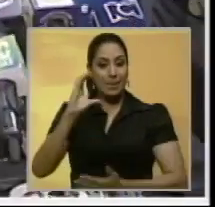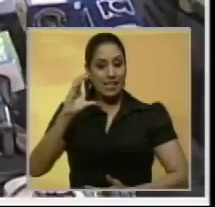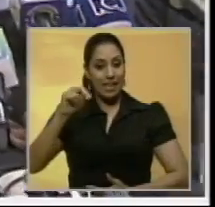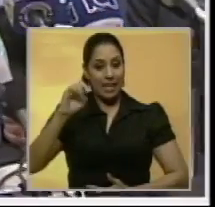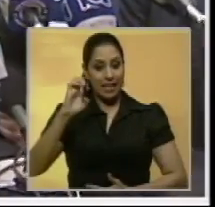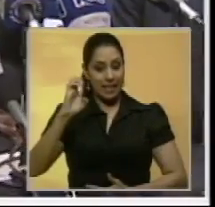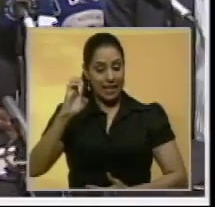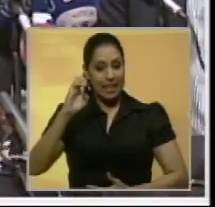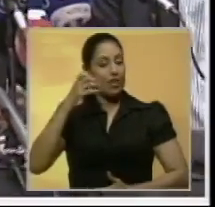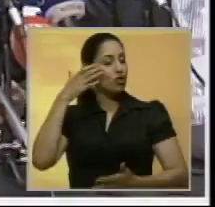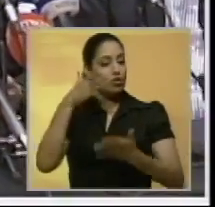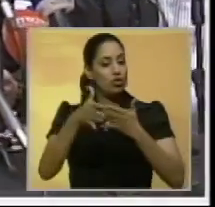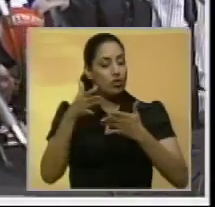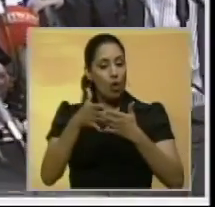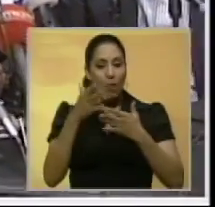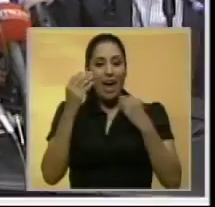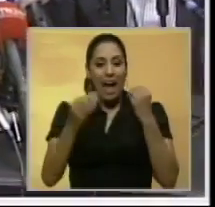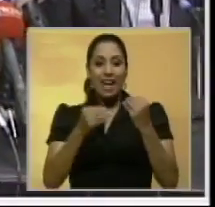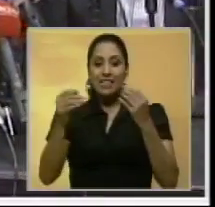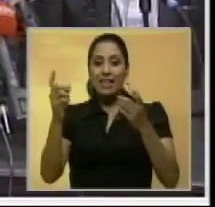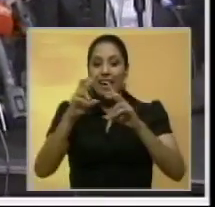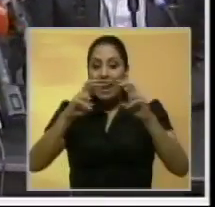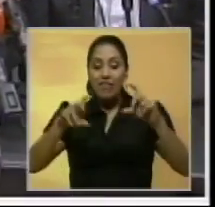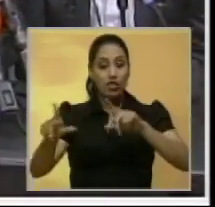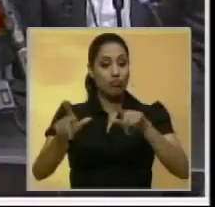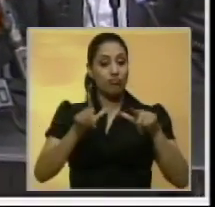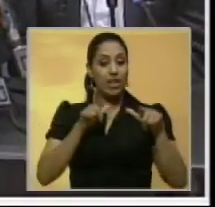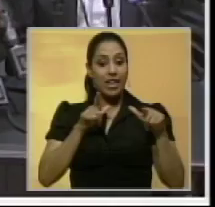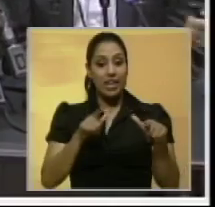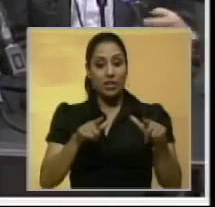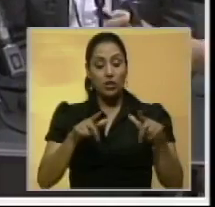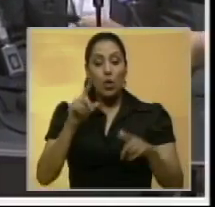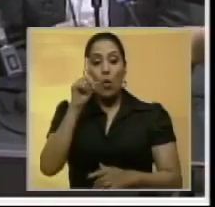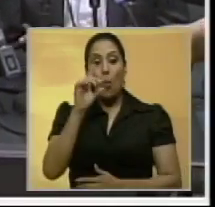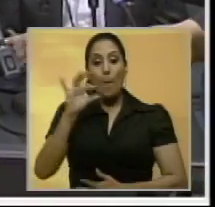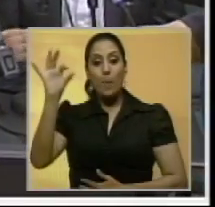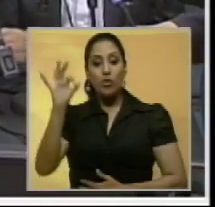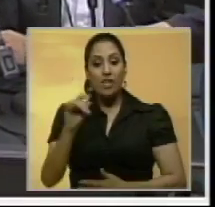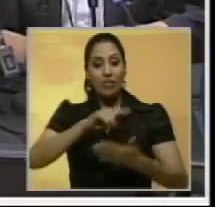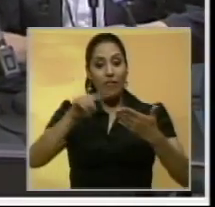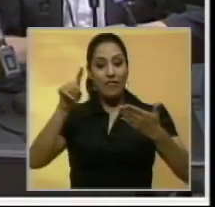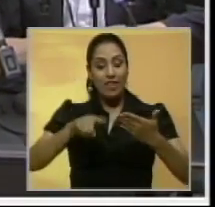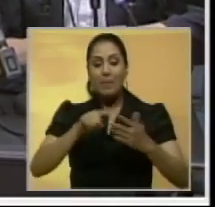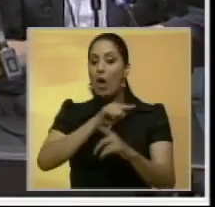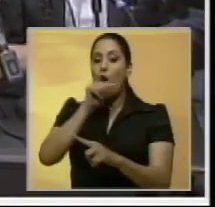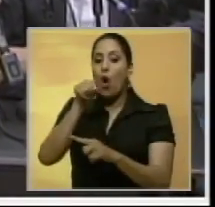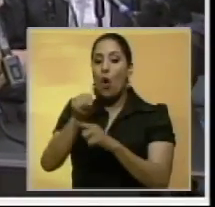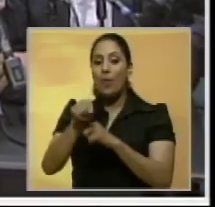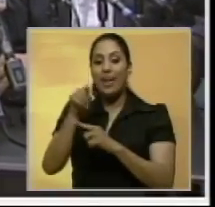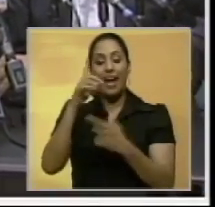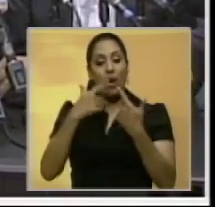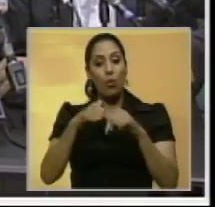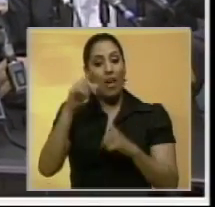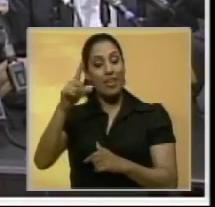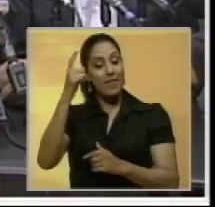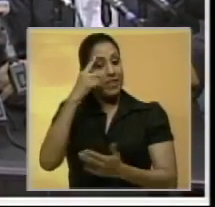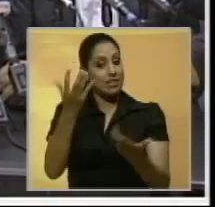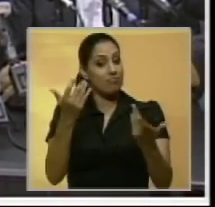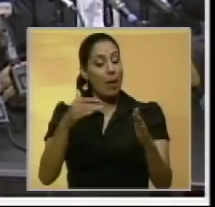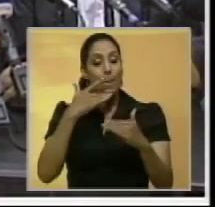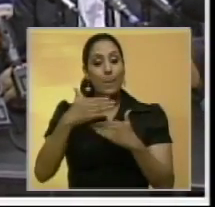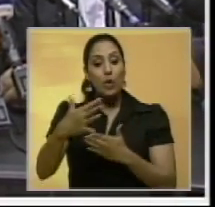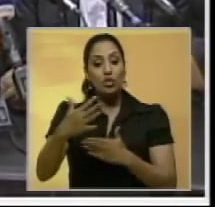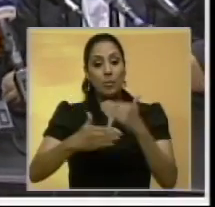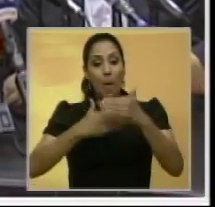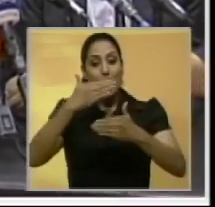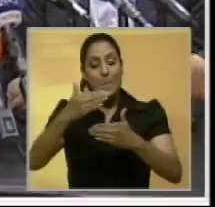CNE sobre haber realizado ya la revisión del 1% de la firma, lo cual obliga a este organismo a dar fecha para el próximo